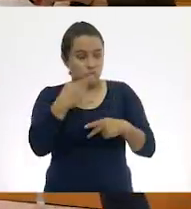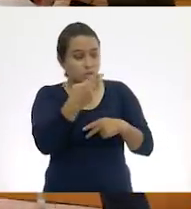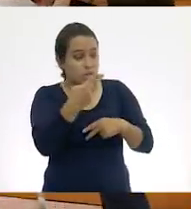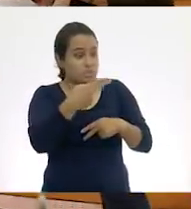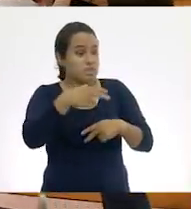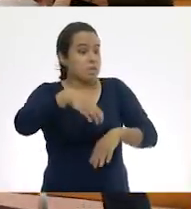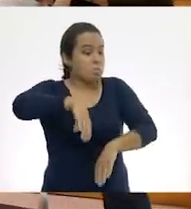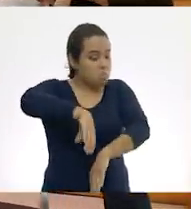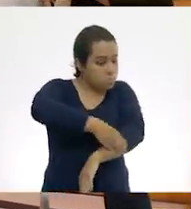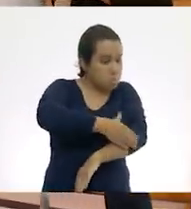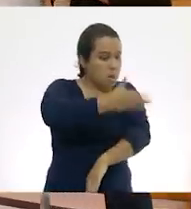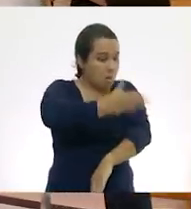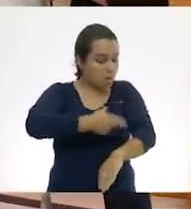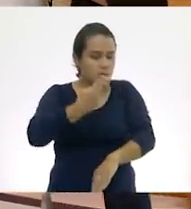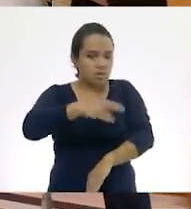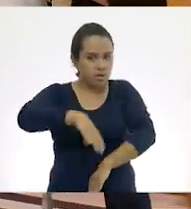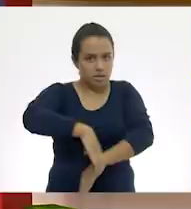requieren.